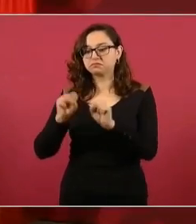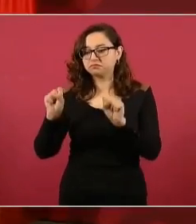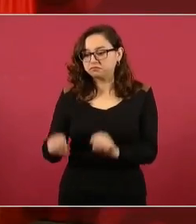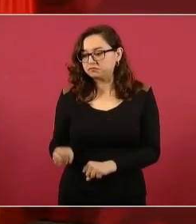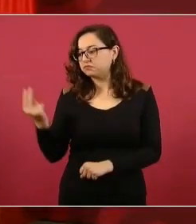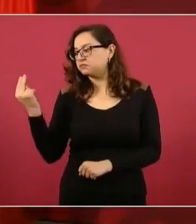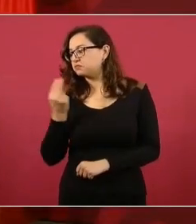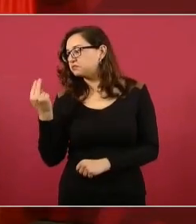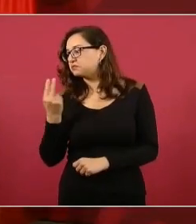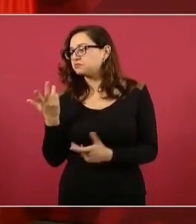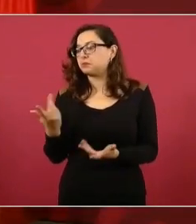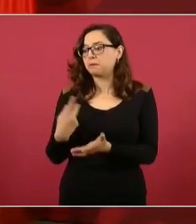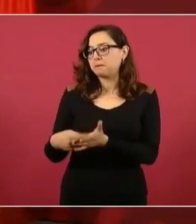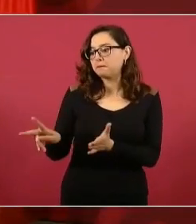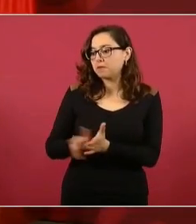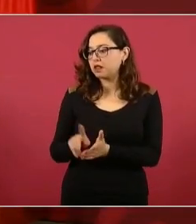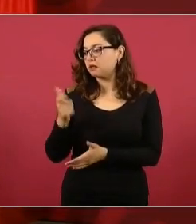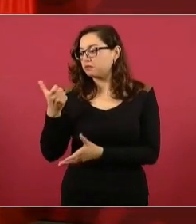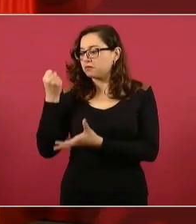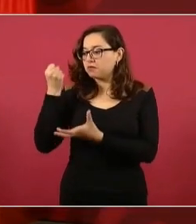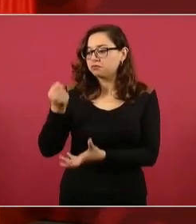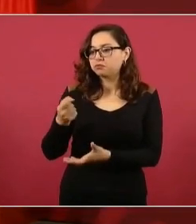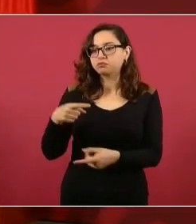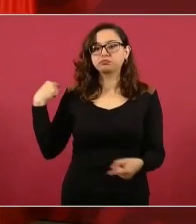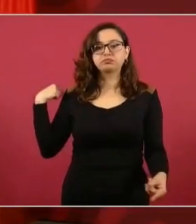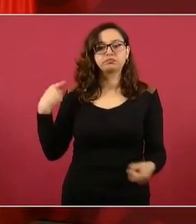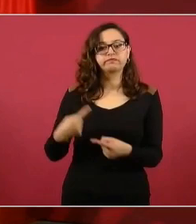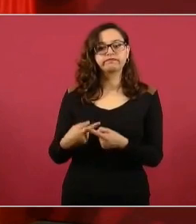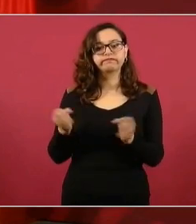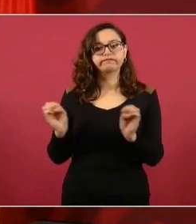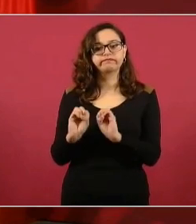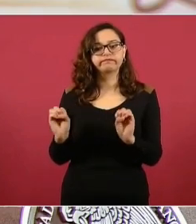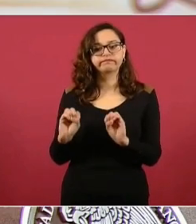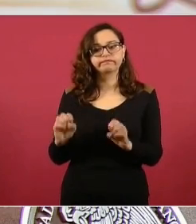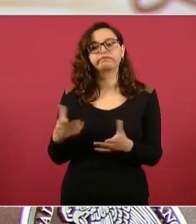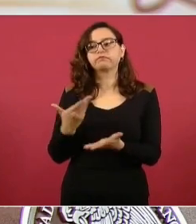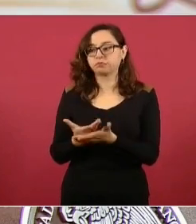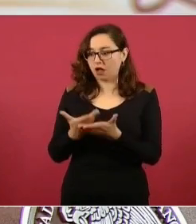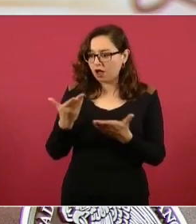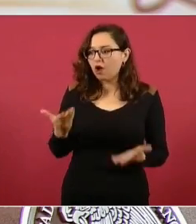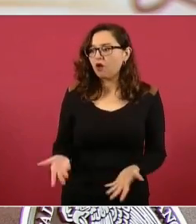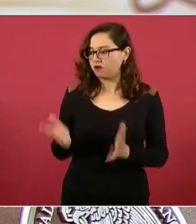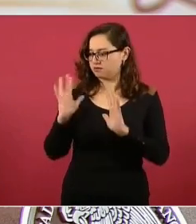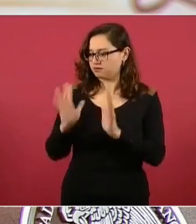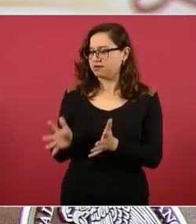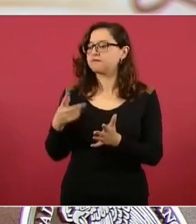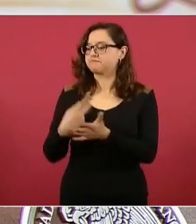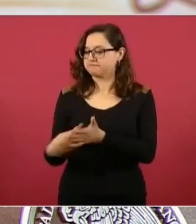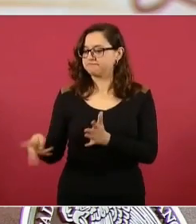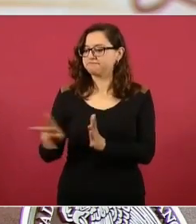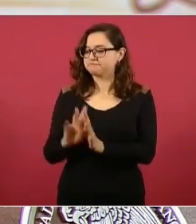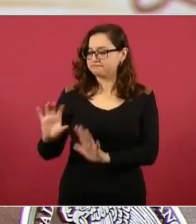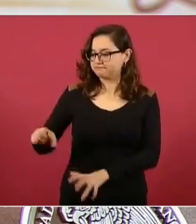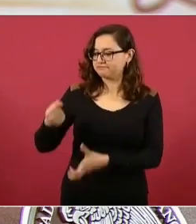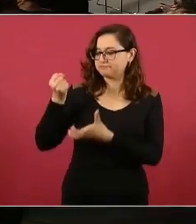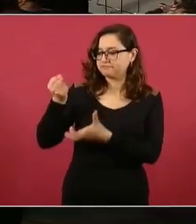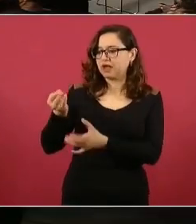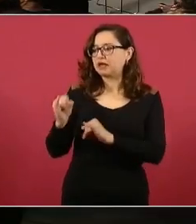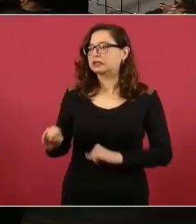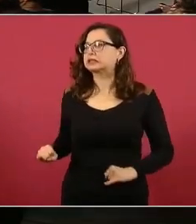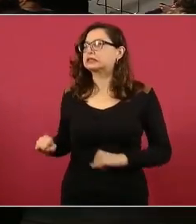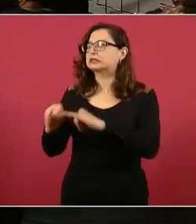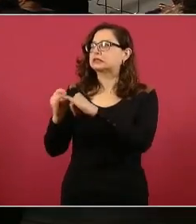sistema esta segunda jornada de reclutamiento que incorpora las necesidades de todas las instituciones de